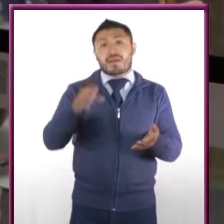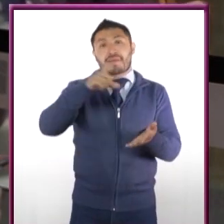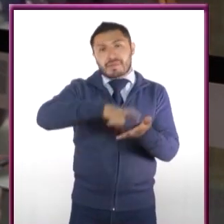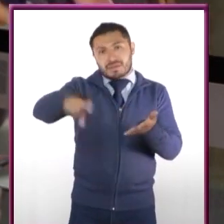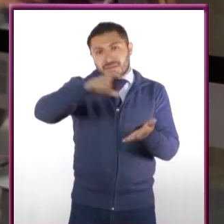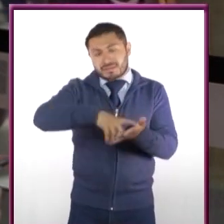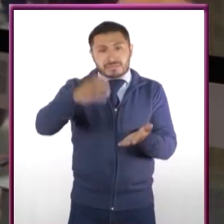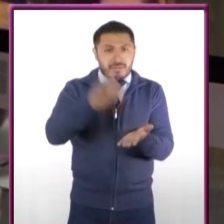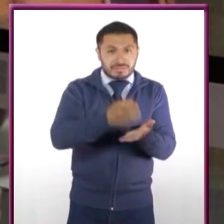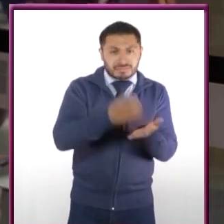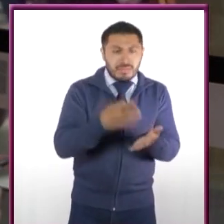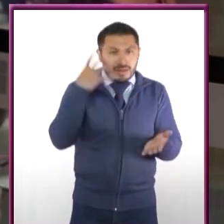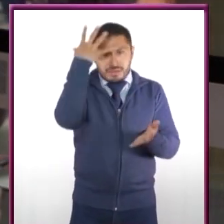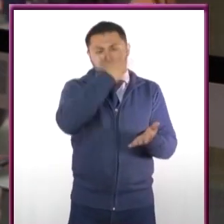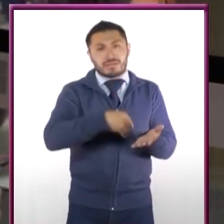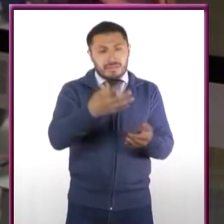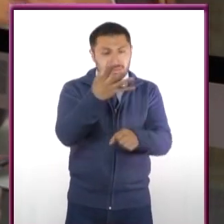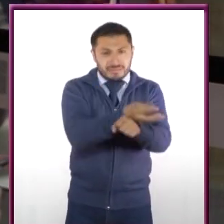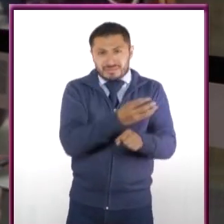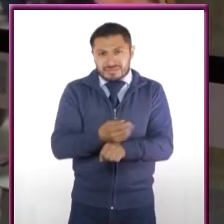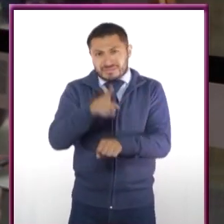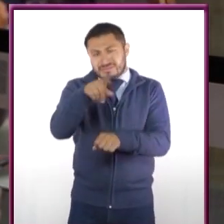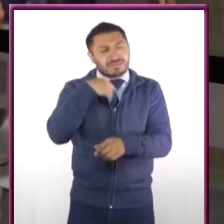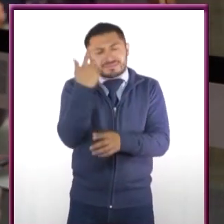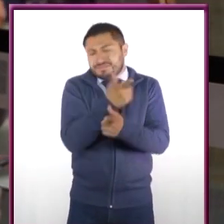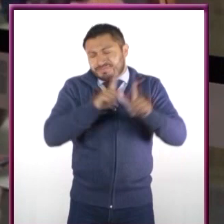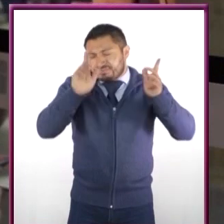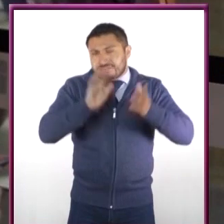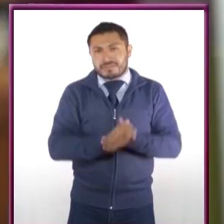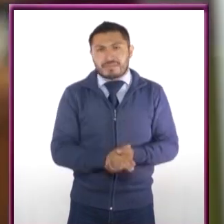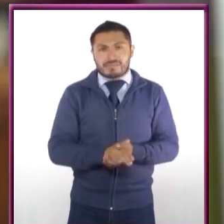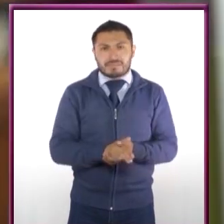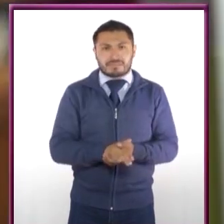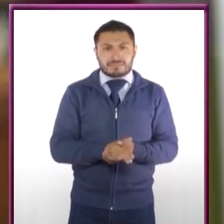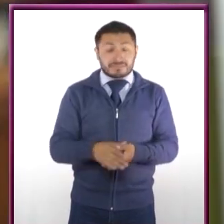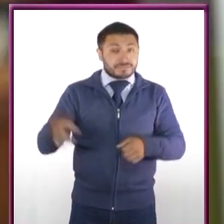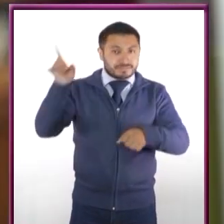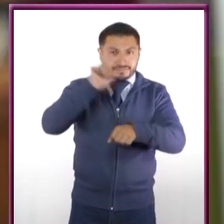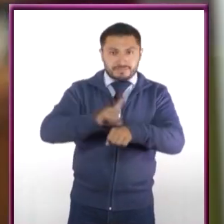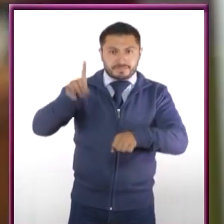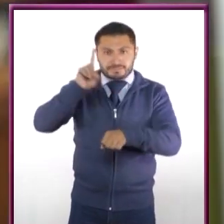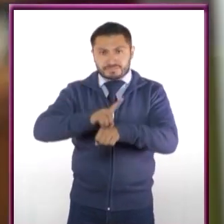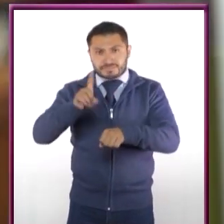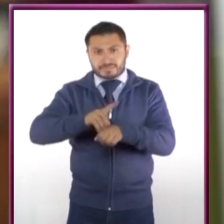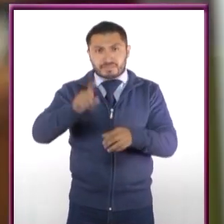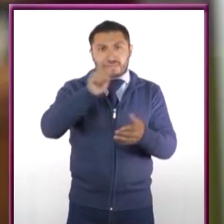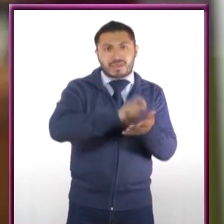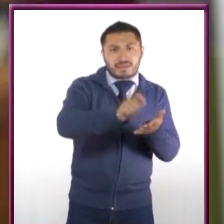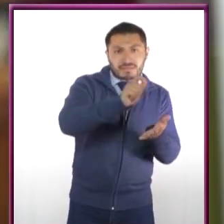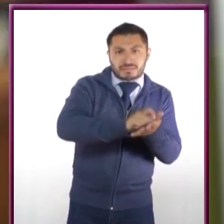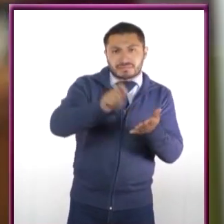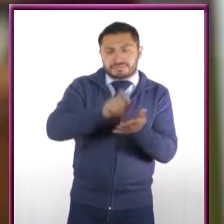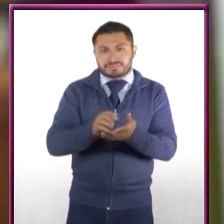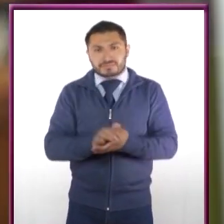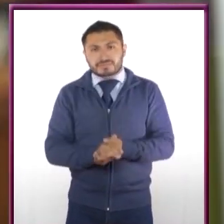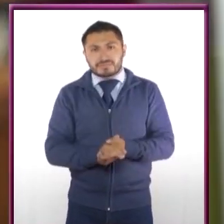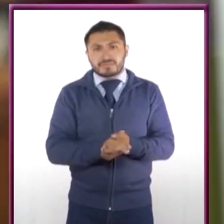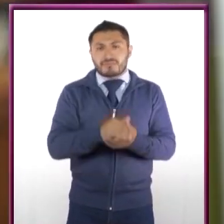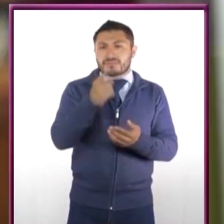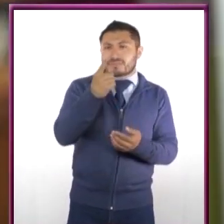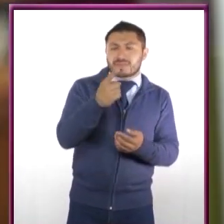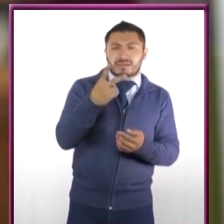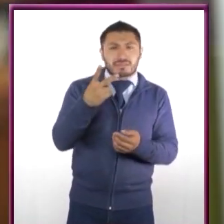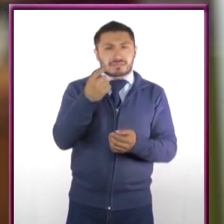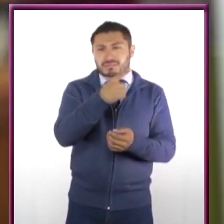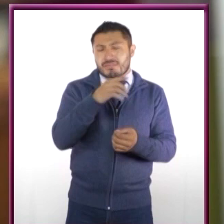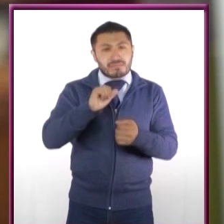Cómprense un cuadernito bonito, adórnenlo como ustedes gusten y diario vayan anotando al menos